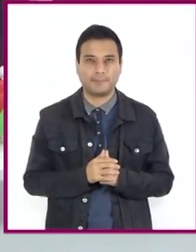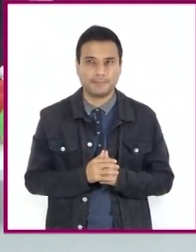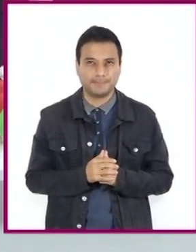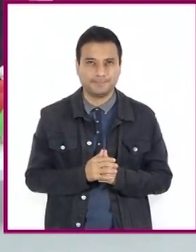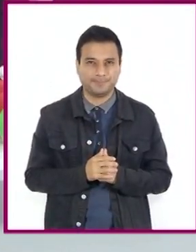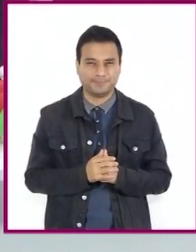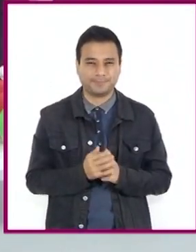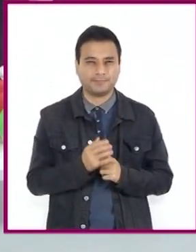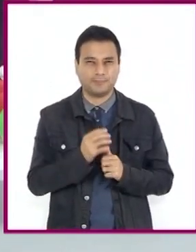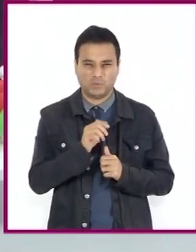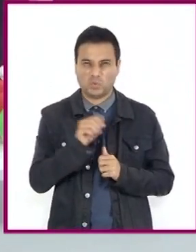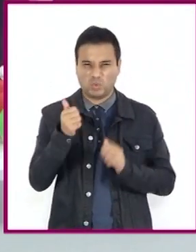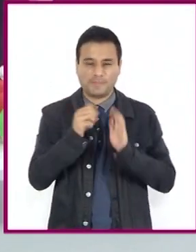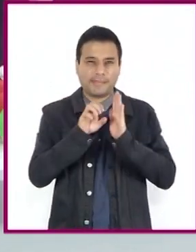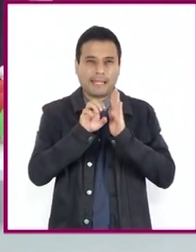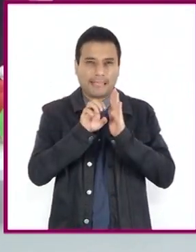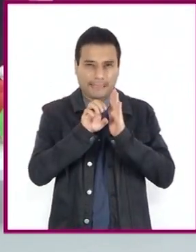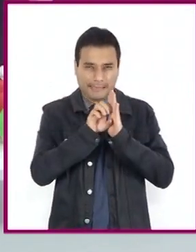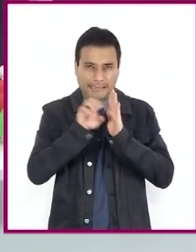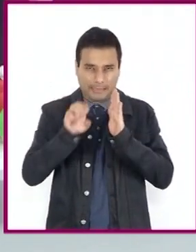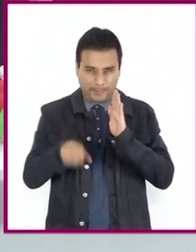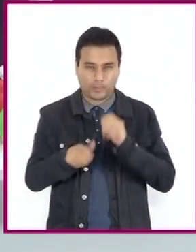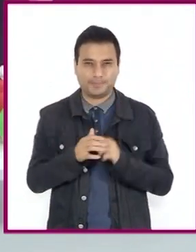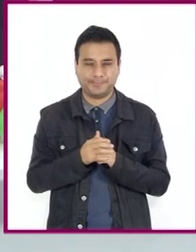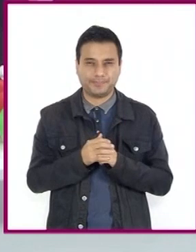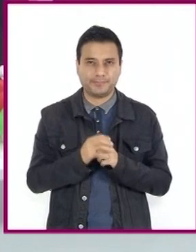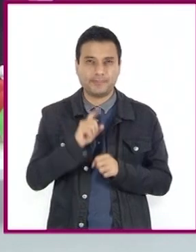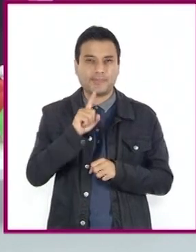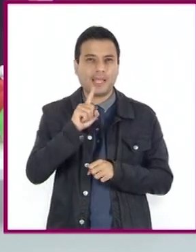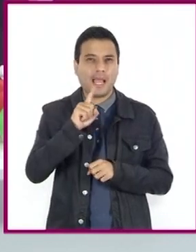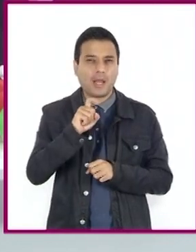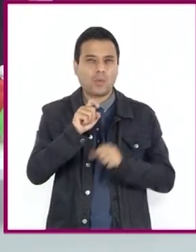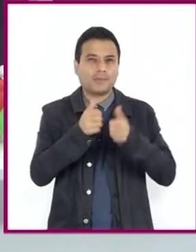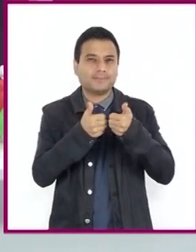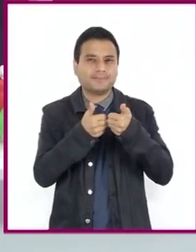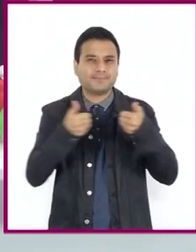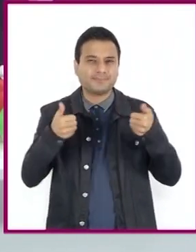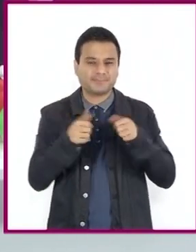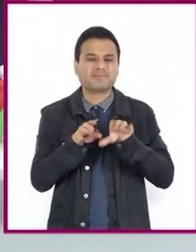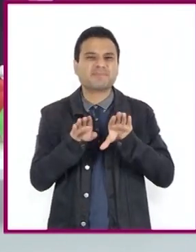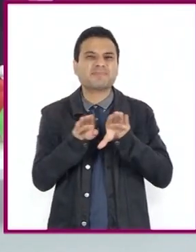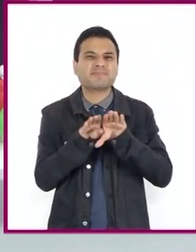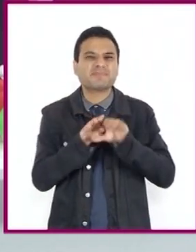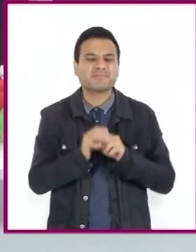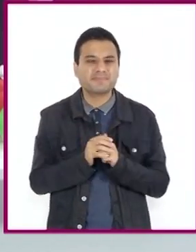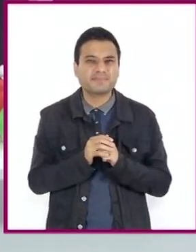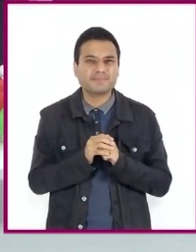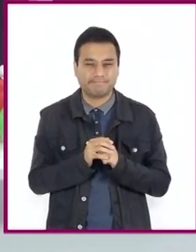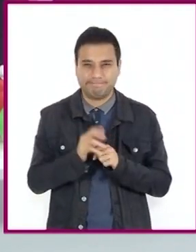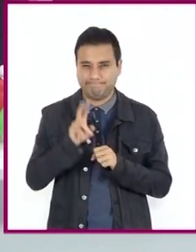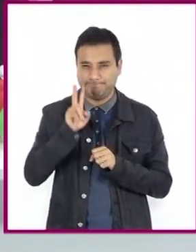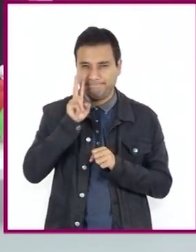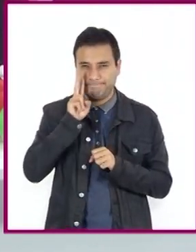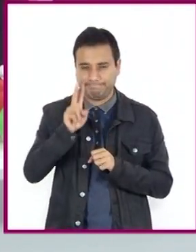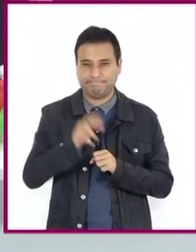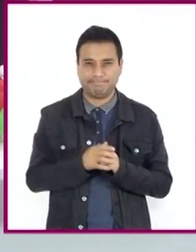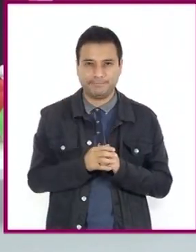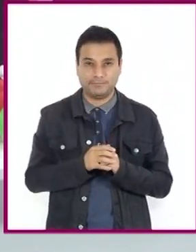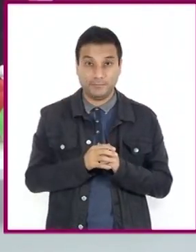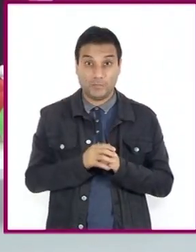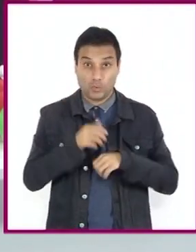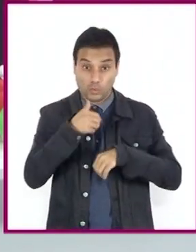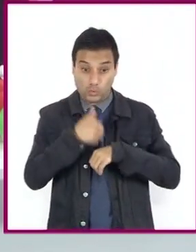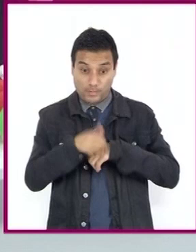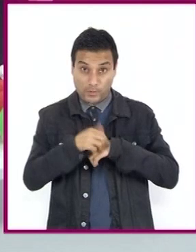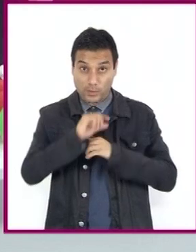Observen un segundo ejemplo de cómo se separa el agua en sus elementos componentes, pero siempre conservando el número de